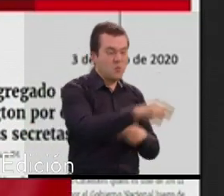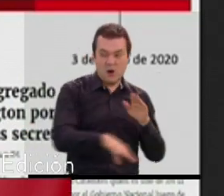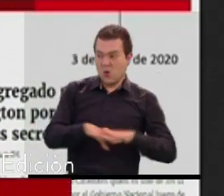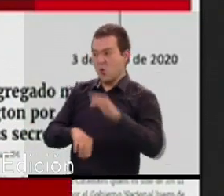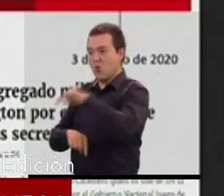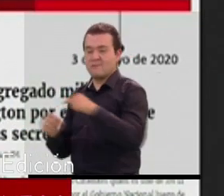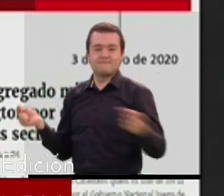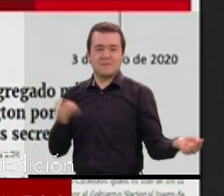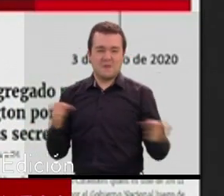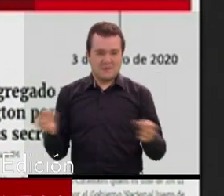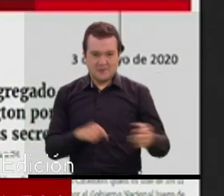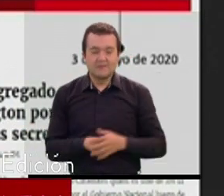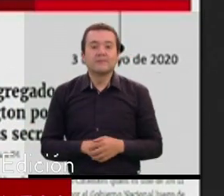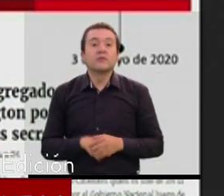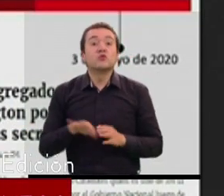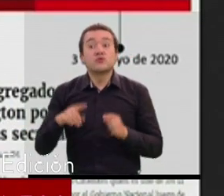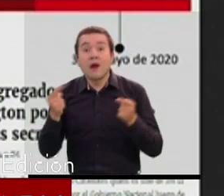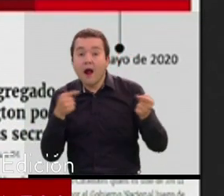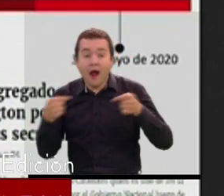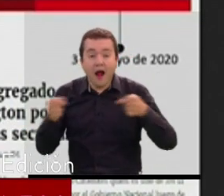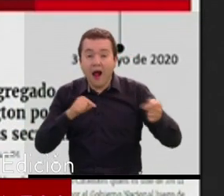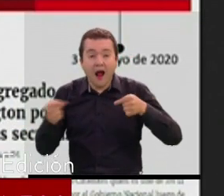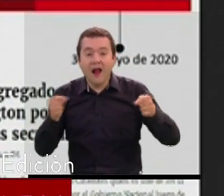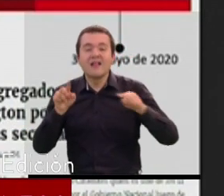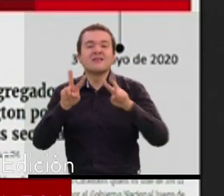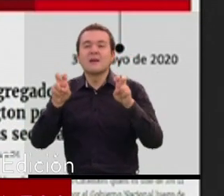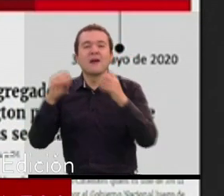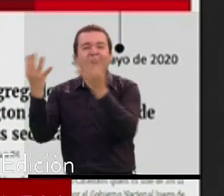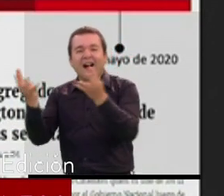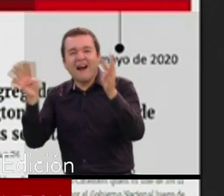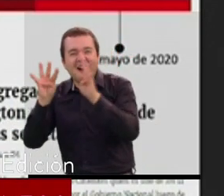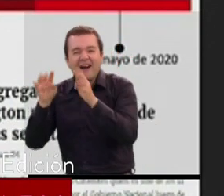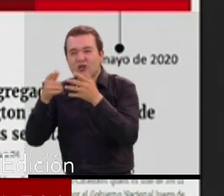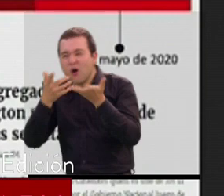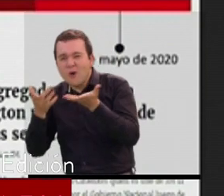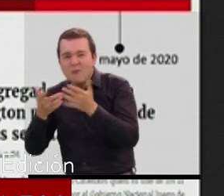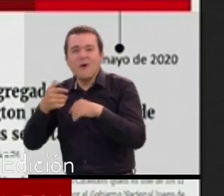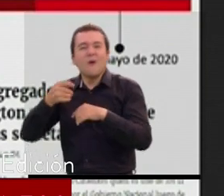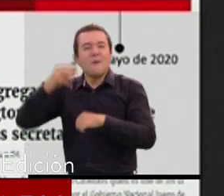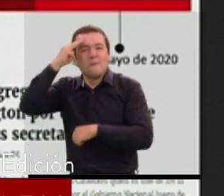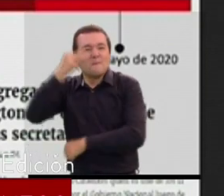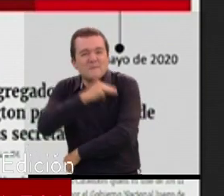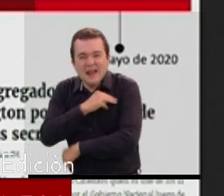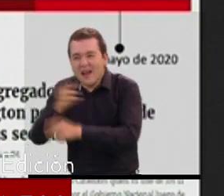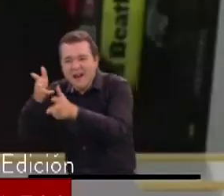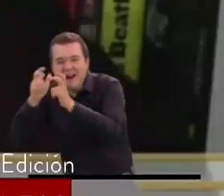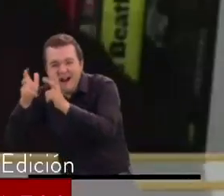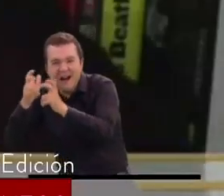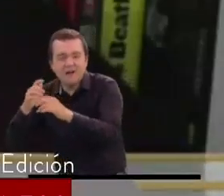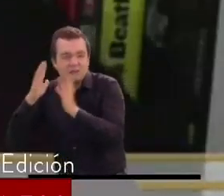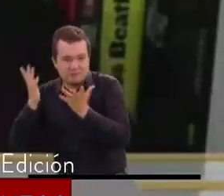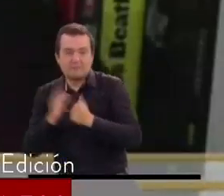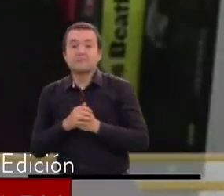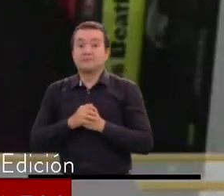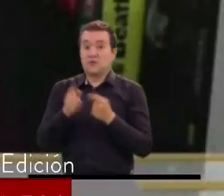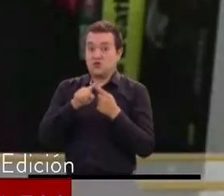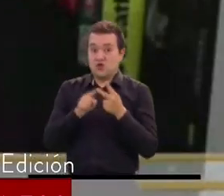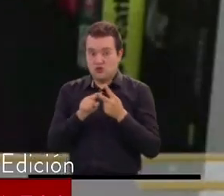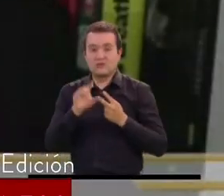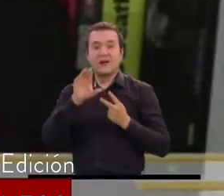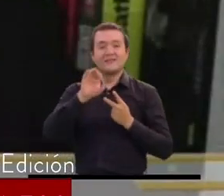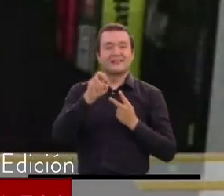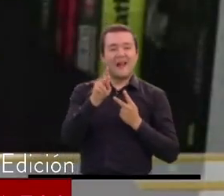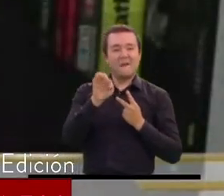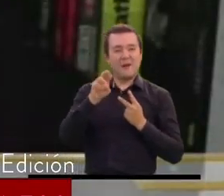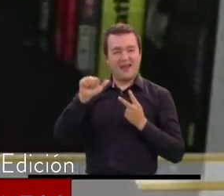En el debate sobre los perfilamientos y seguimientos de la inteligencia militar, los senadores Iván Cepeda y Álvaro Uribe se hicieron mutuos